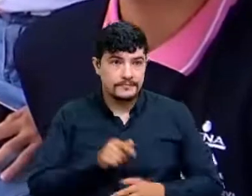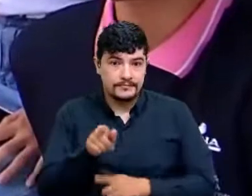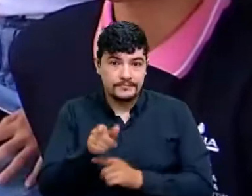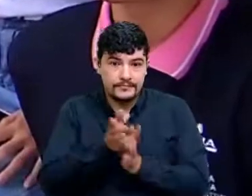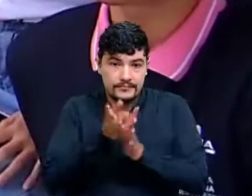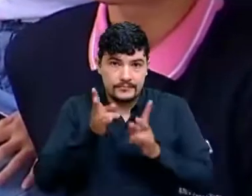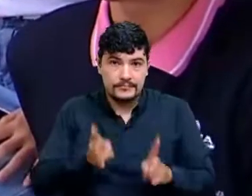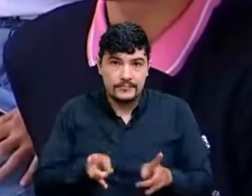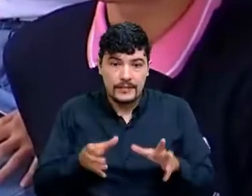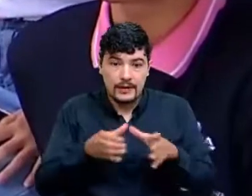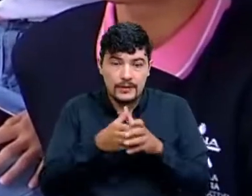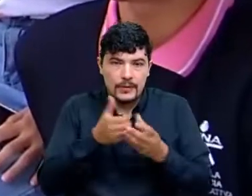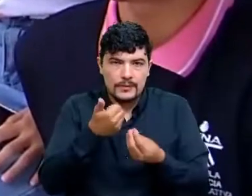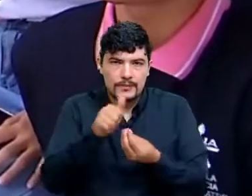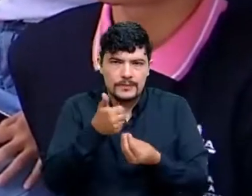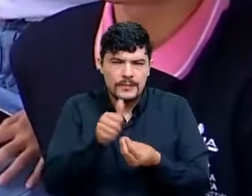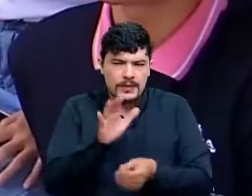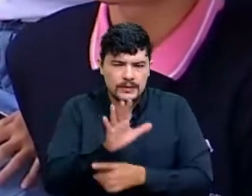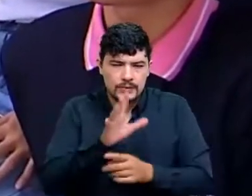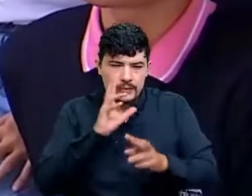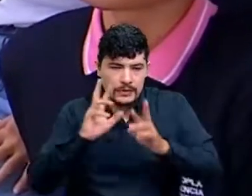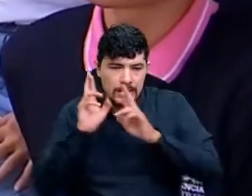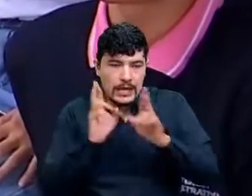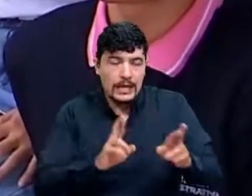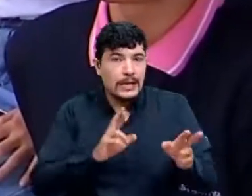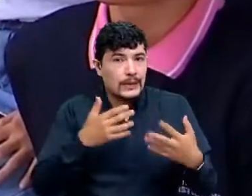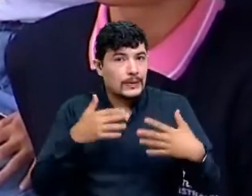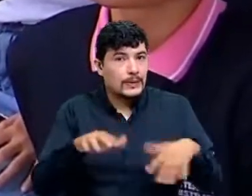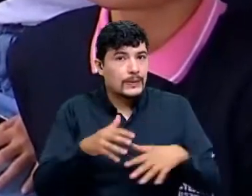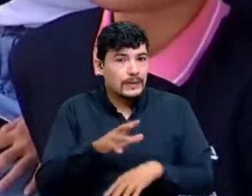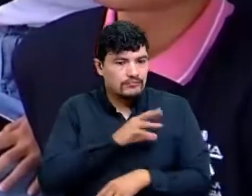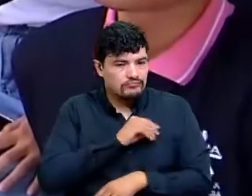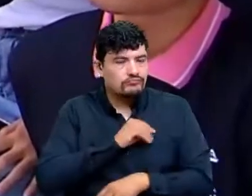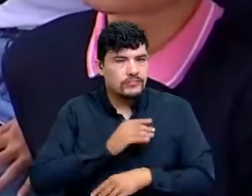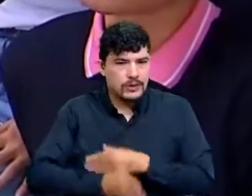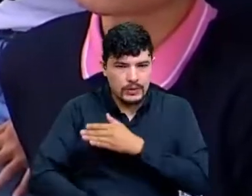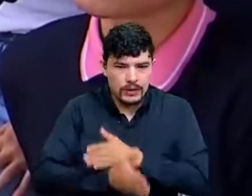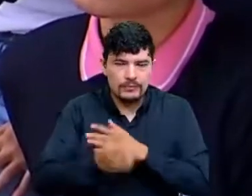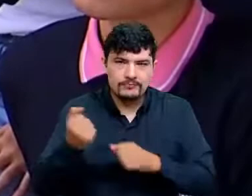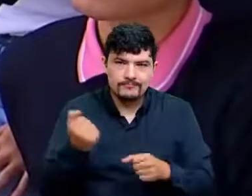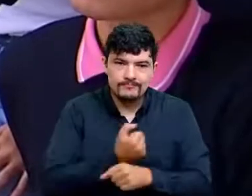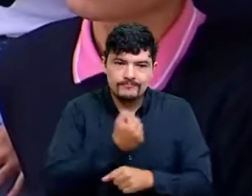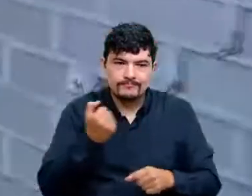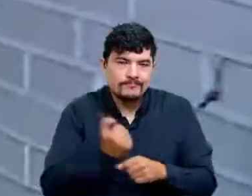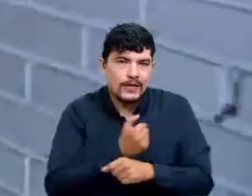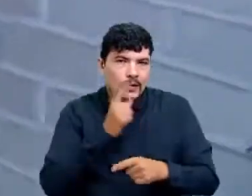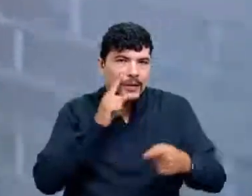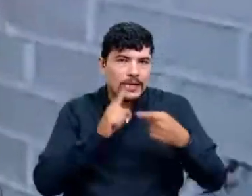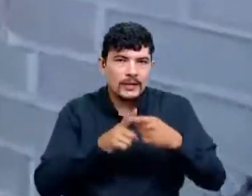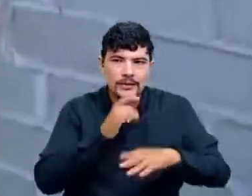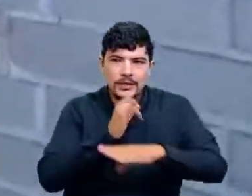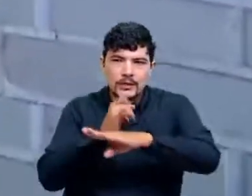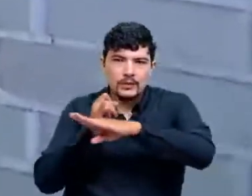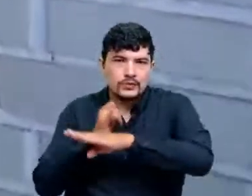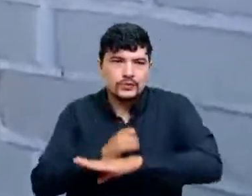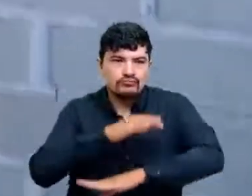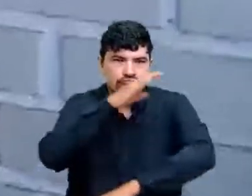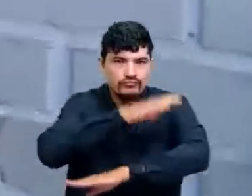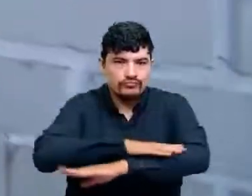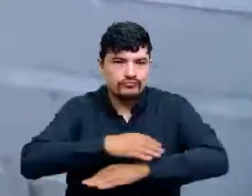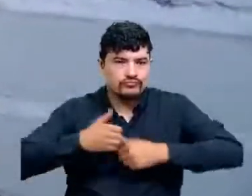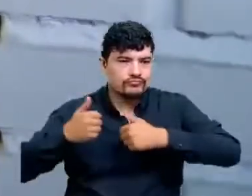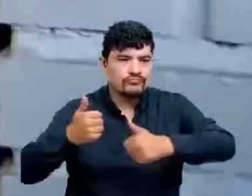estudiante del grado décimo, este reconocimiento refuerza sus ganas de seguir trabajando por la sana convivencia institucional. Asimismo,